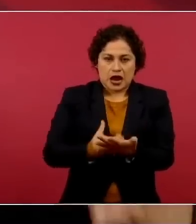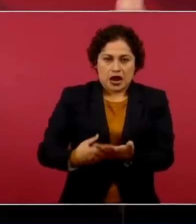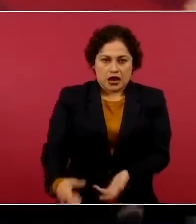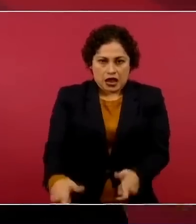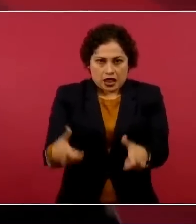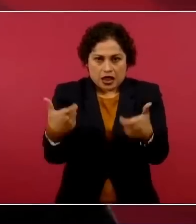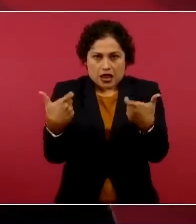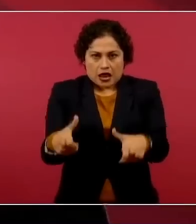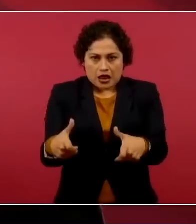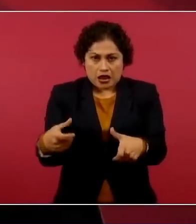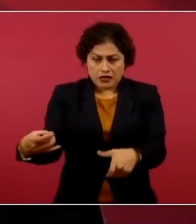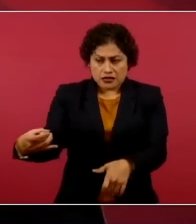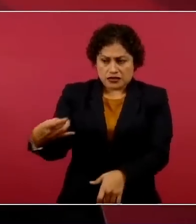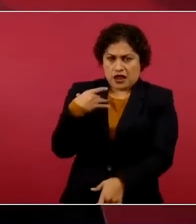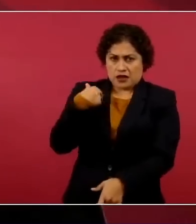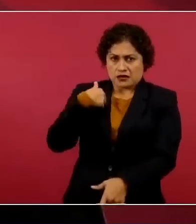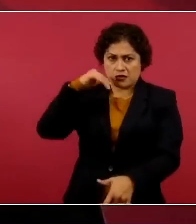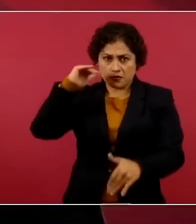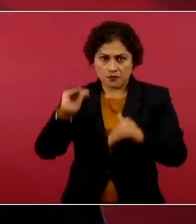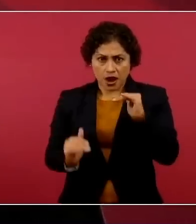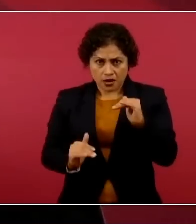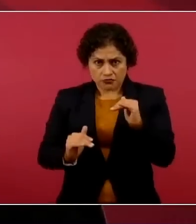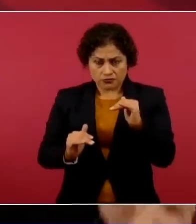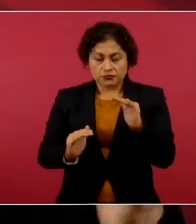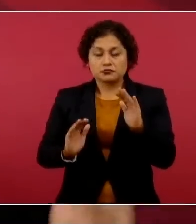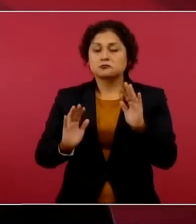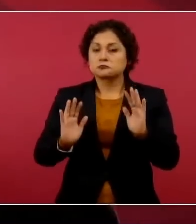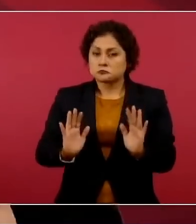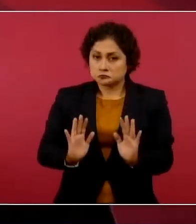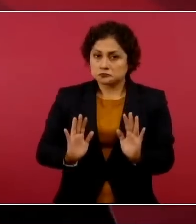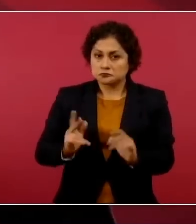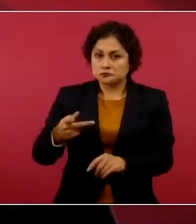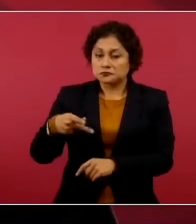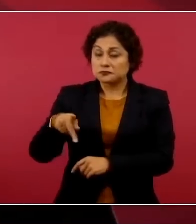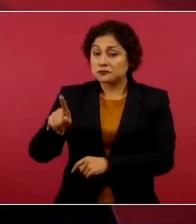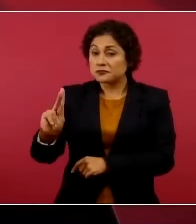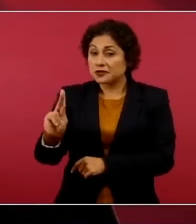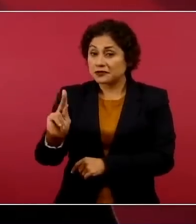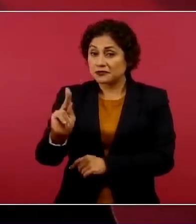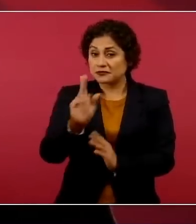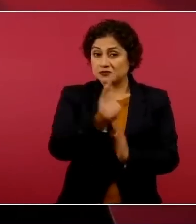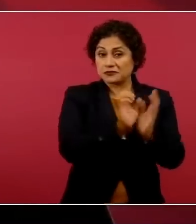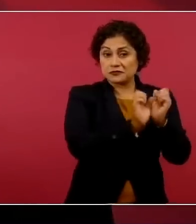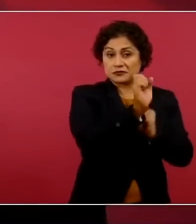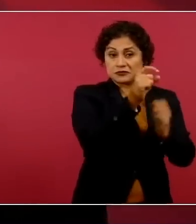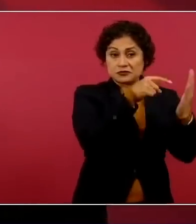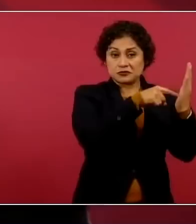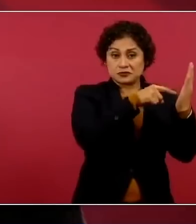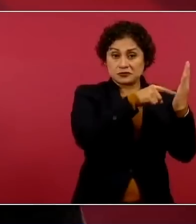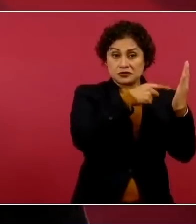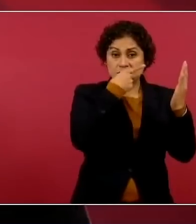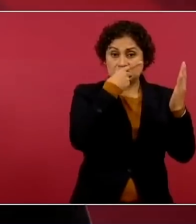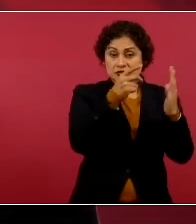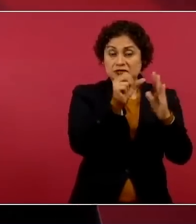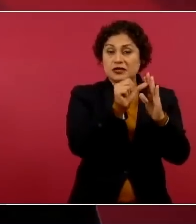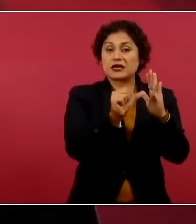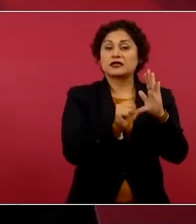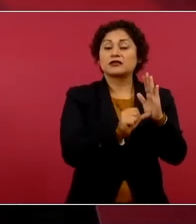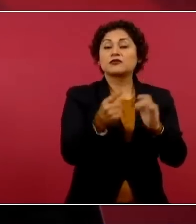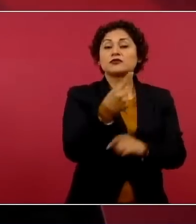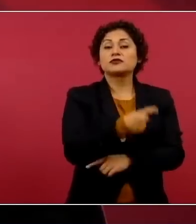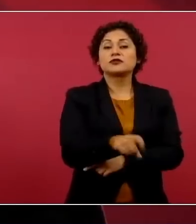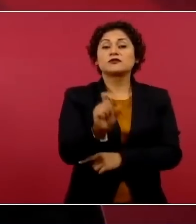y está prohibido. La Constitución establece en el artículo